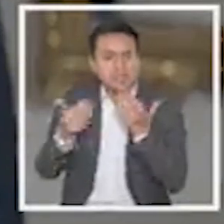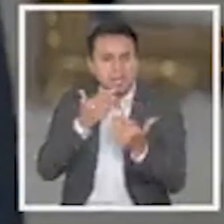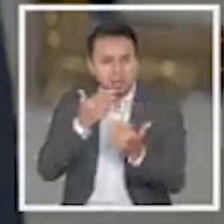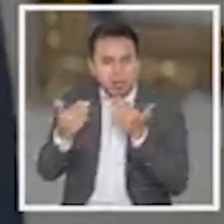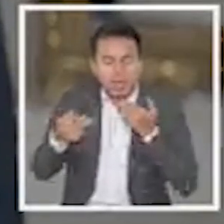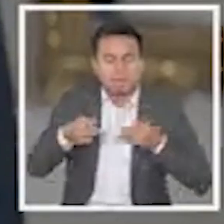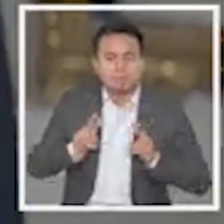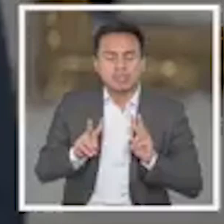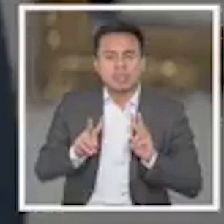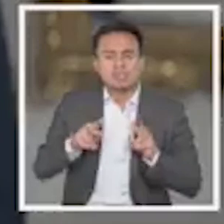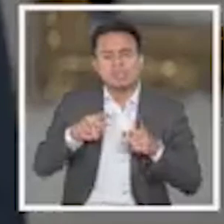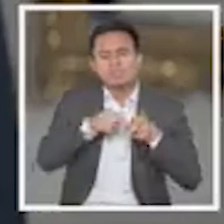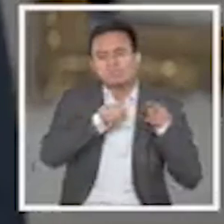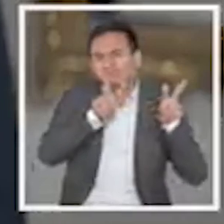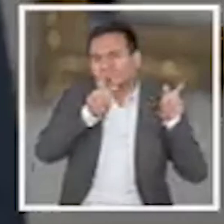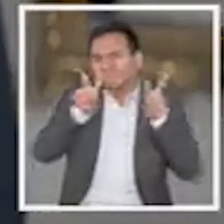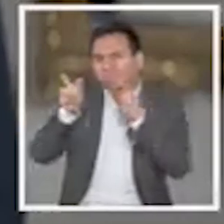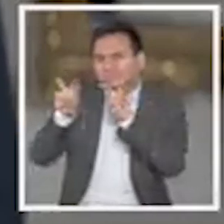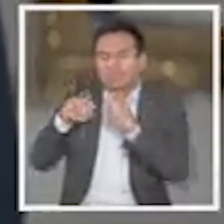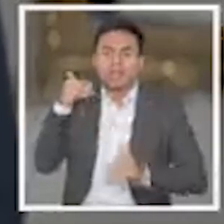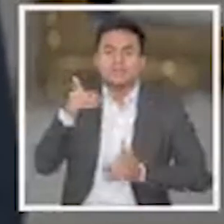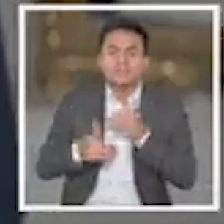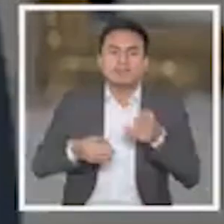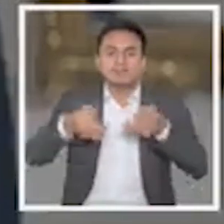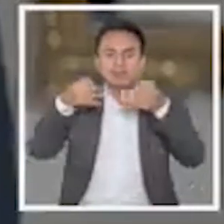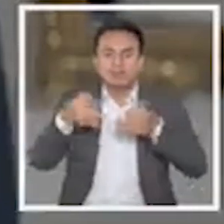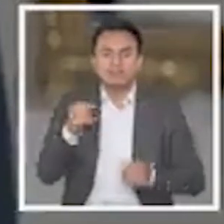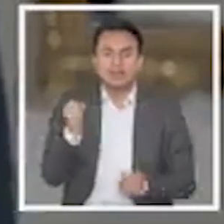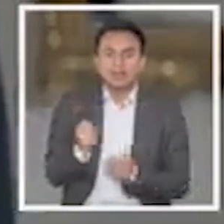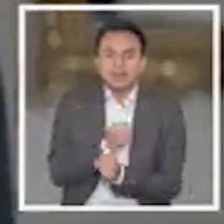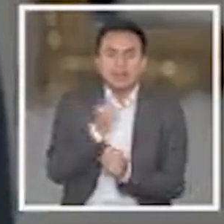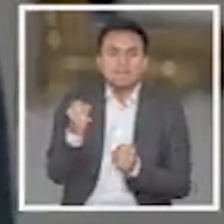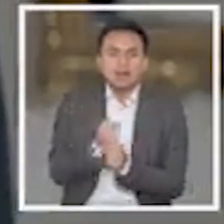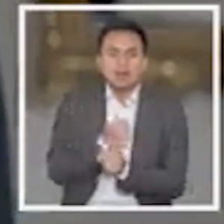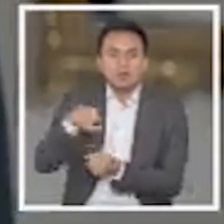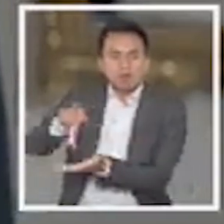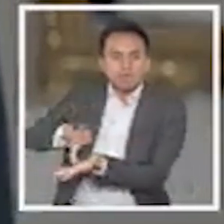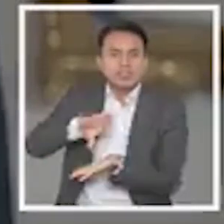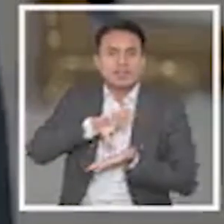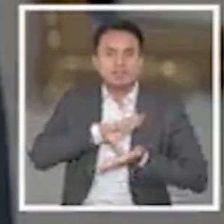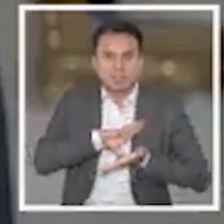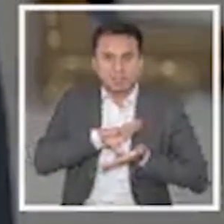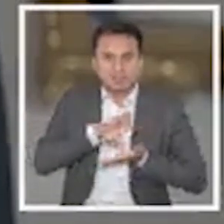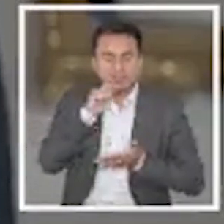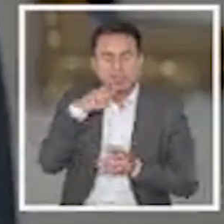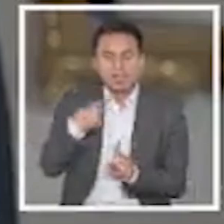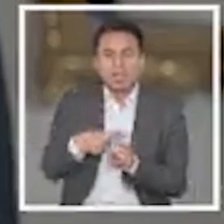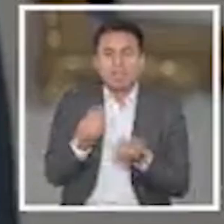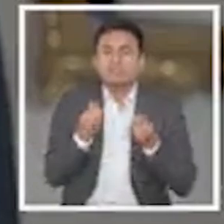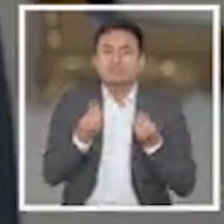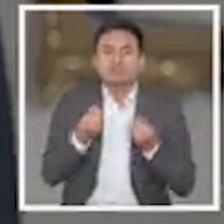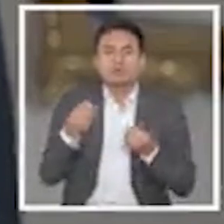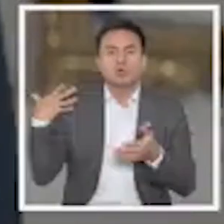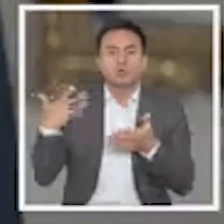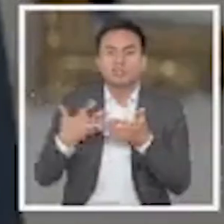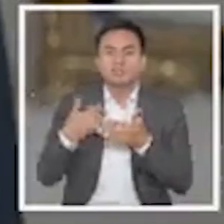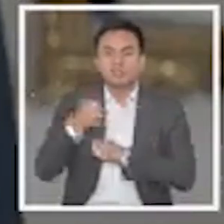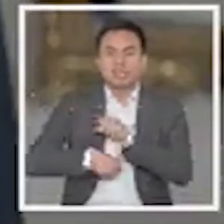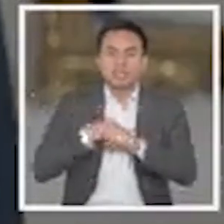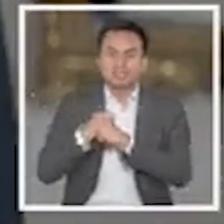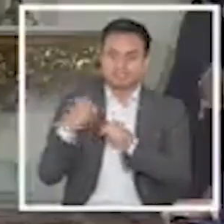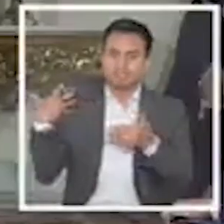dialogar en múltiples áreas y avanzar con firmeza en el trabajo binacional que ha sido exitoso en las últimas